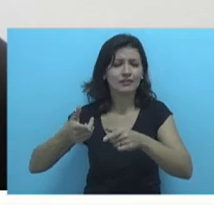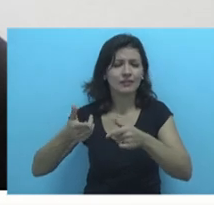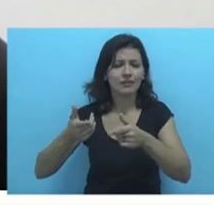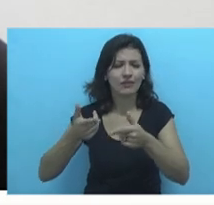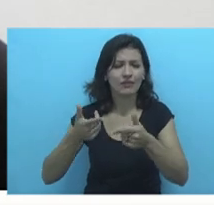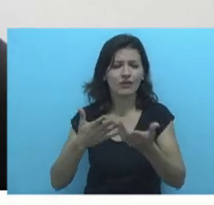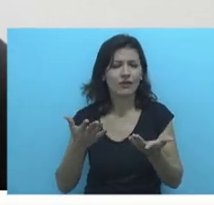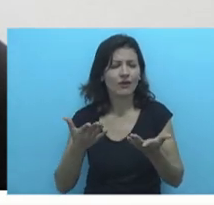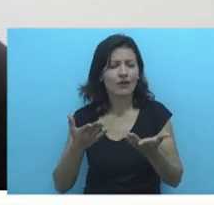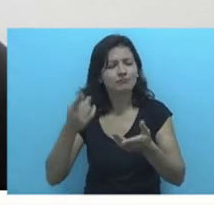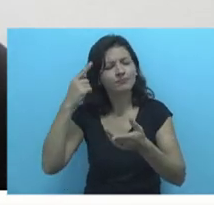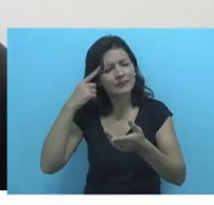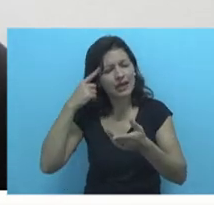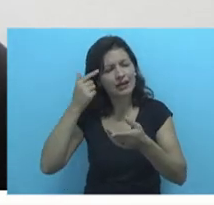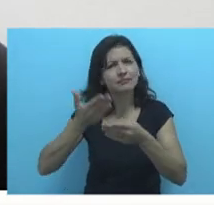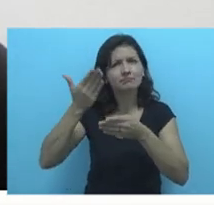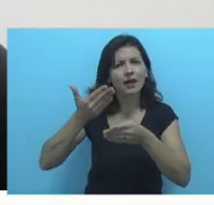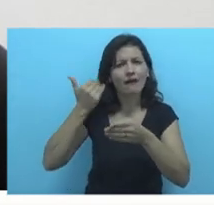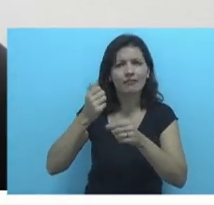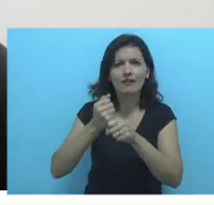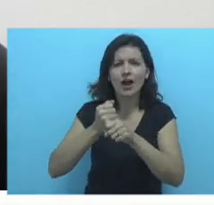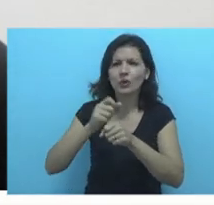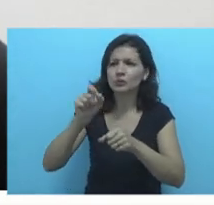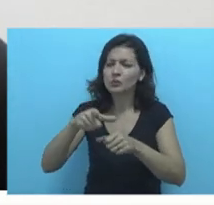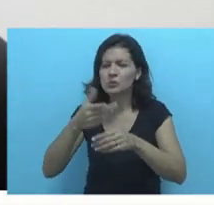el producto de una siembra.